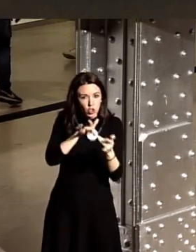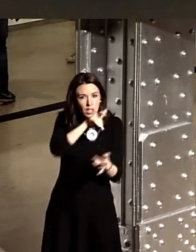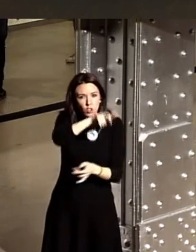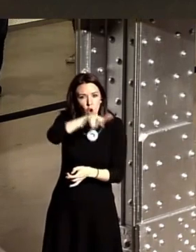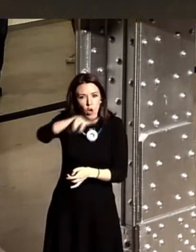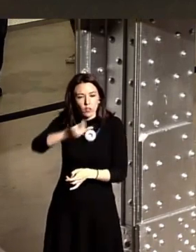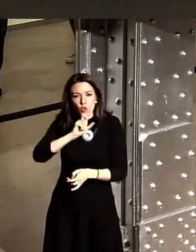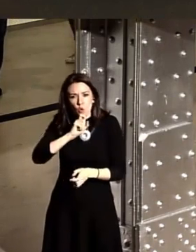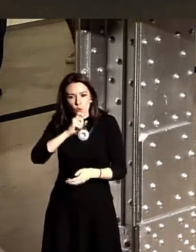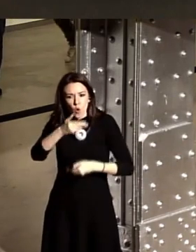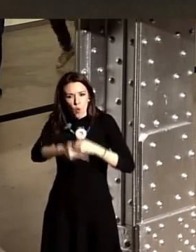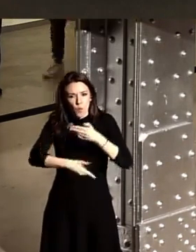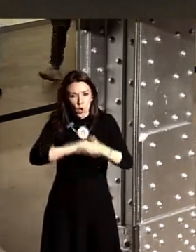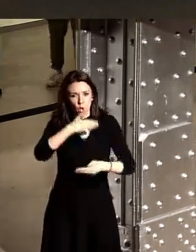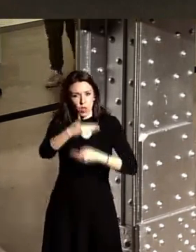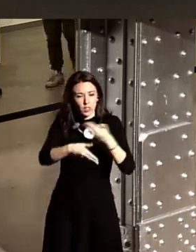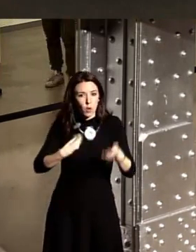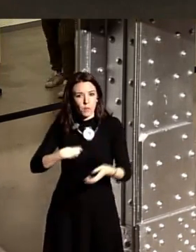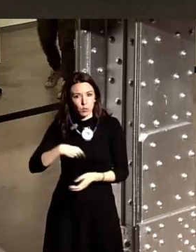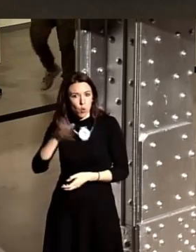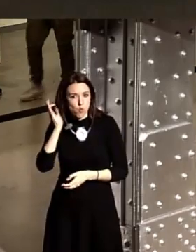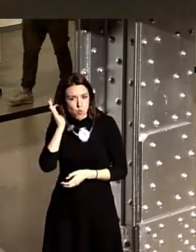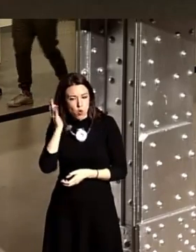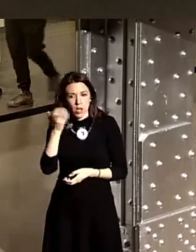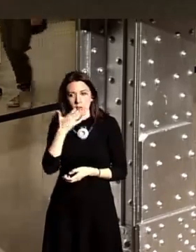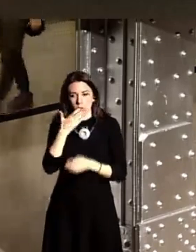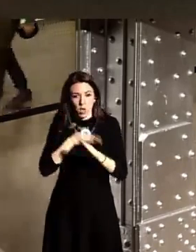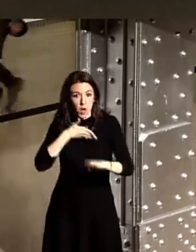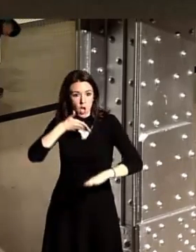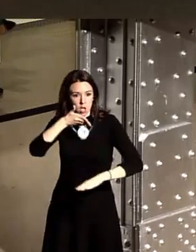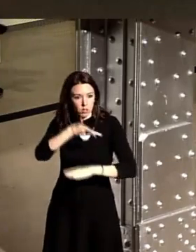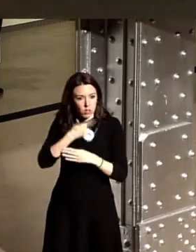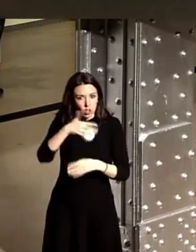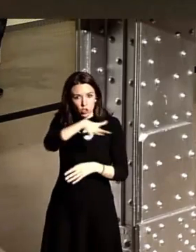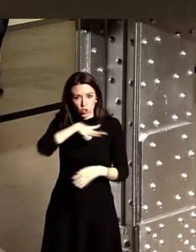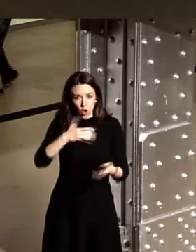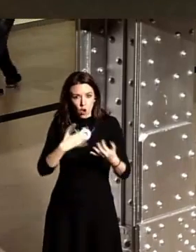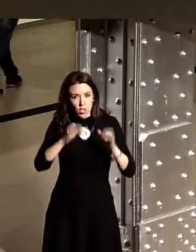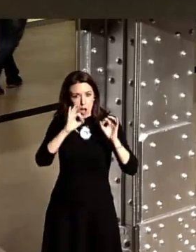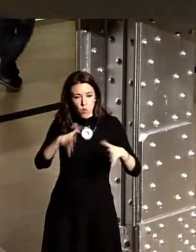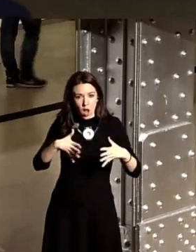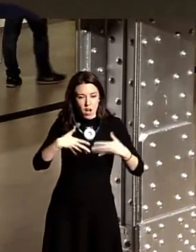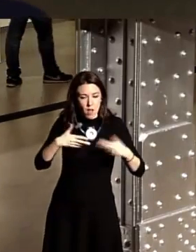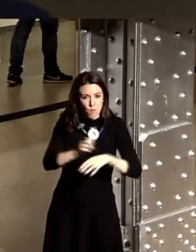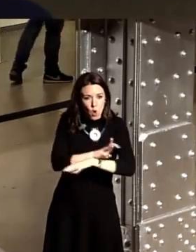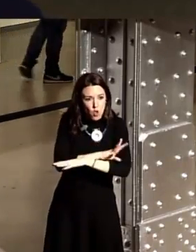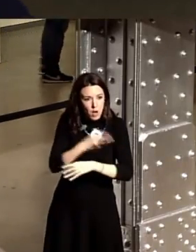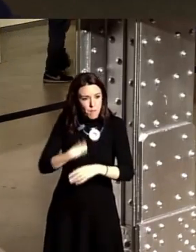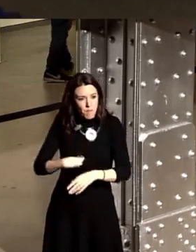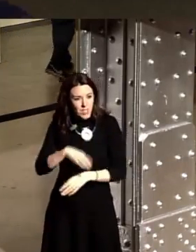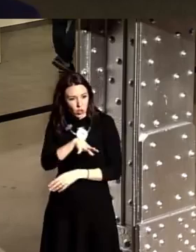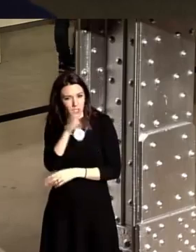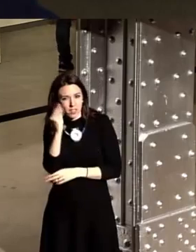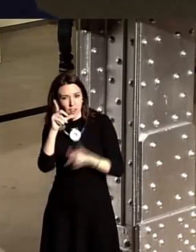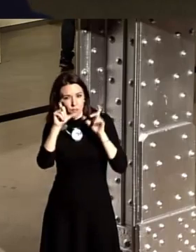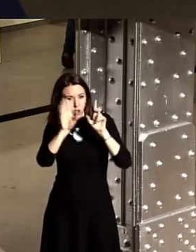es ese proceso que con las mujeres llegar a poder estar en la misma frecuencia emocional y poder entender qué hay detrás de las